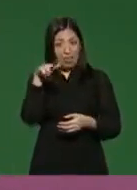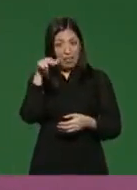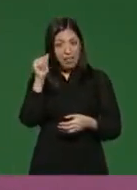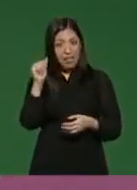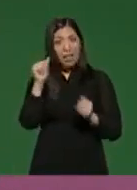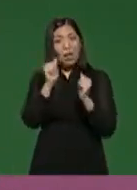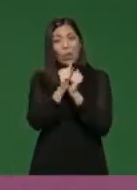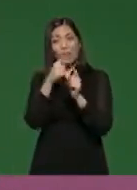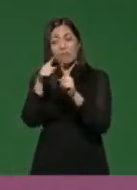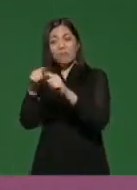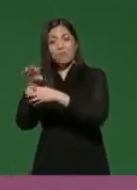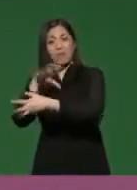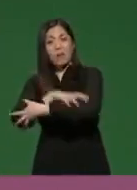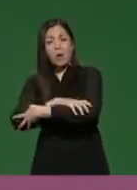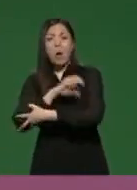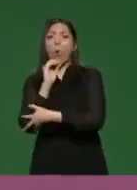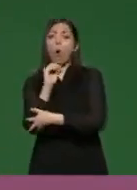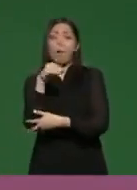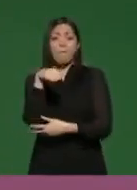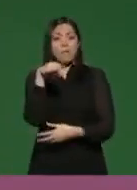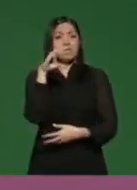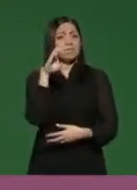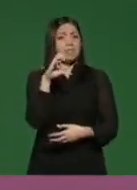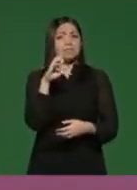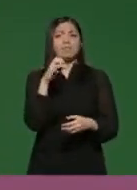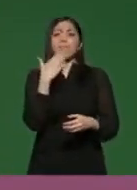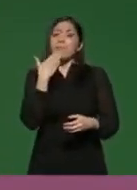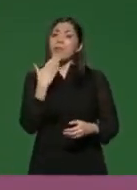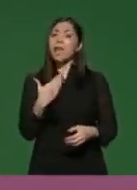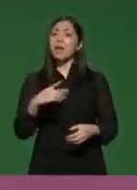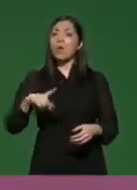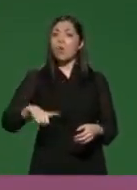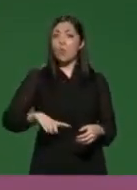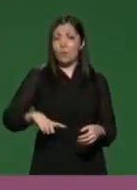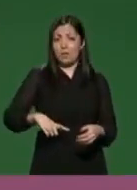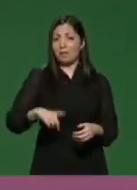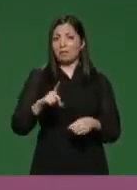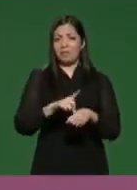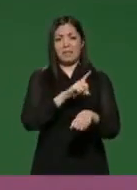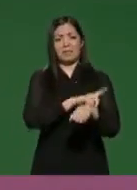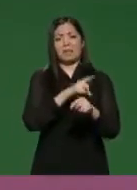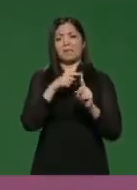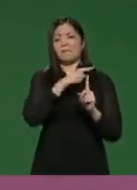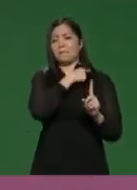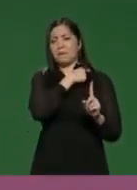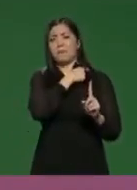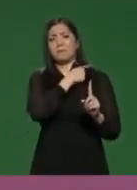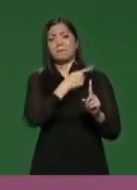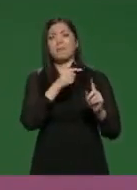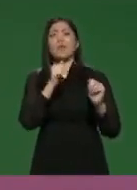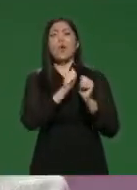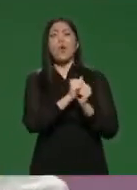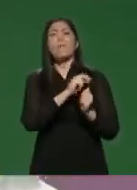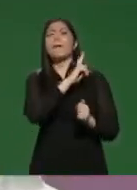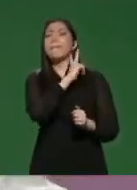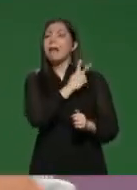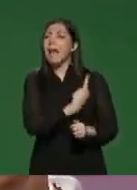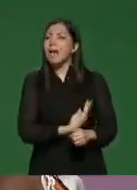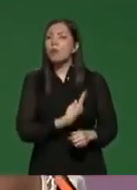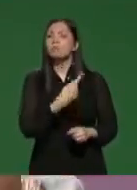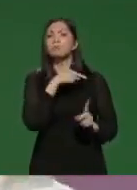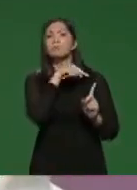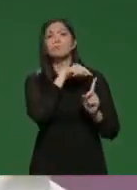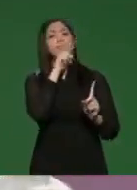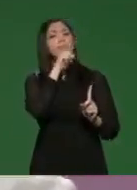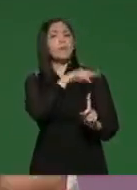Ciudadano con nuestros buenos gobiernos. Durante este mes he recorrido las calles de Guadalajara al lado de Verónica Delgadillo, una